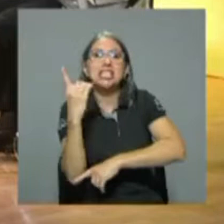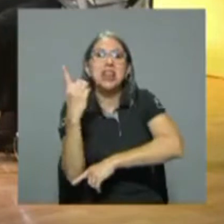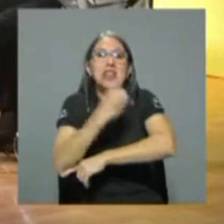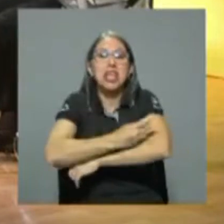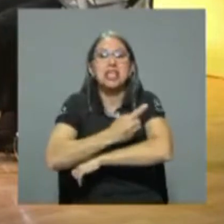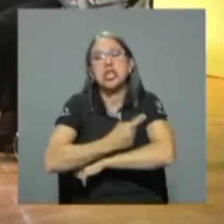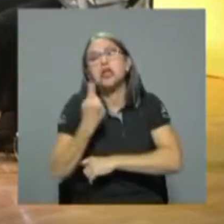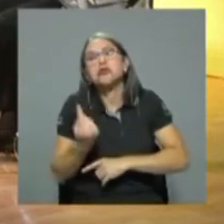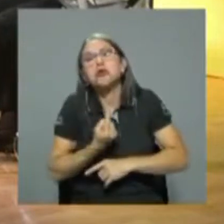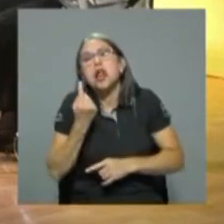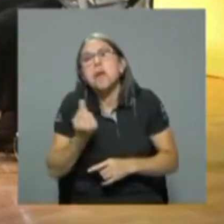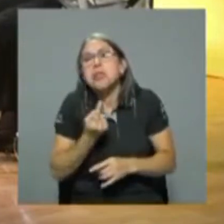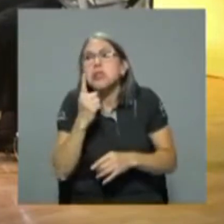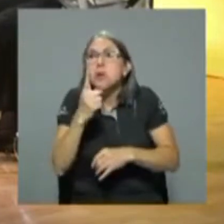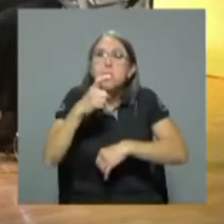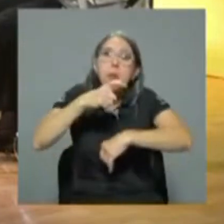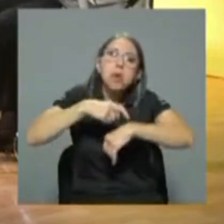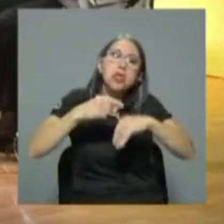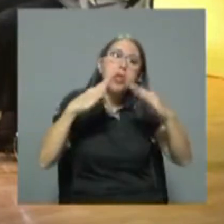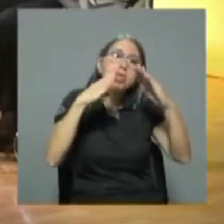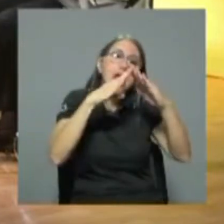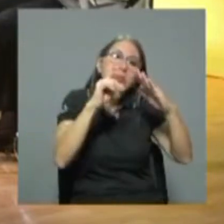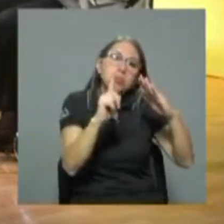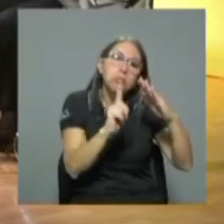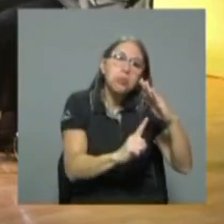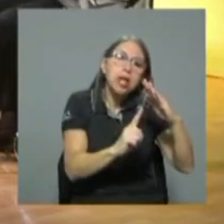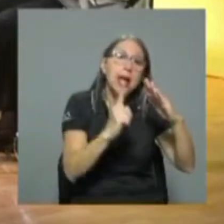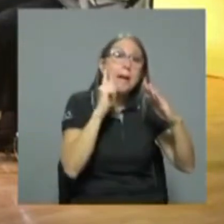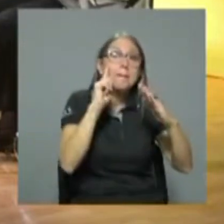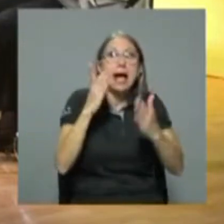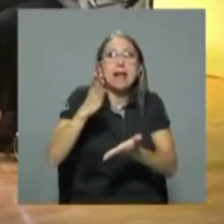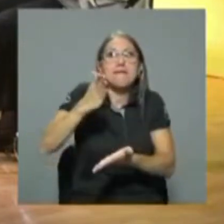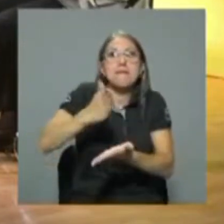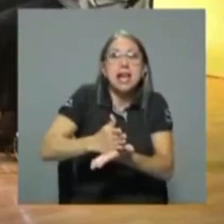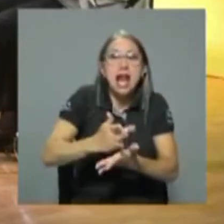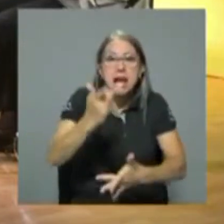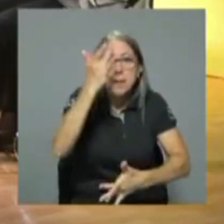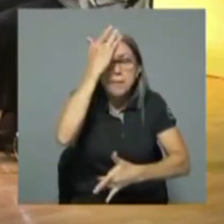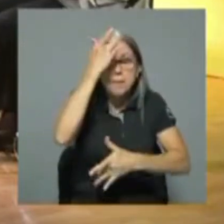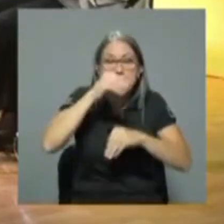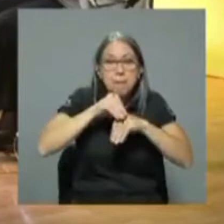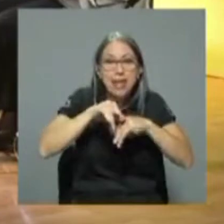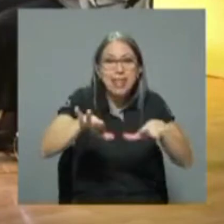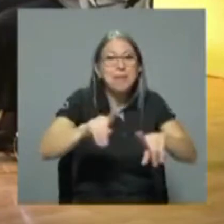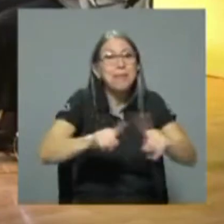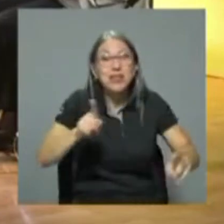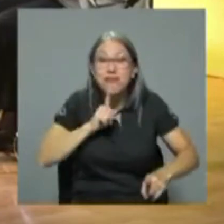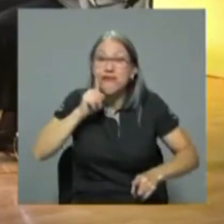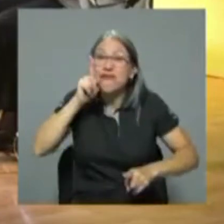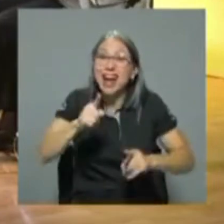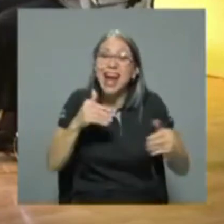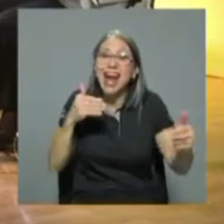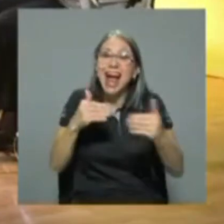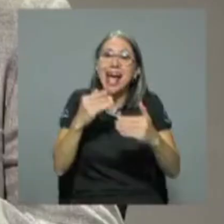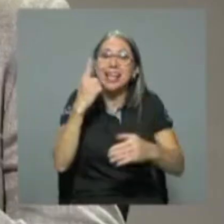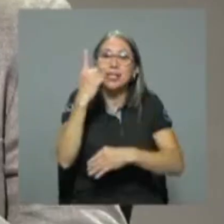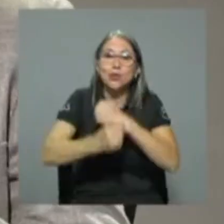una amenaza de pandemia. Y bueno, la verdad es que estuvimos casi 1 año y medio